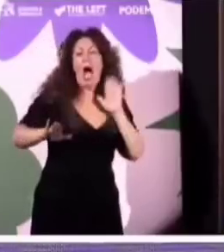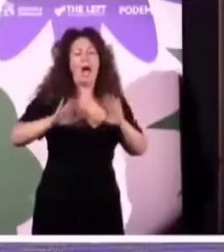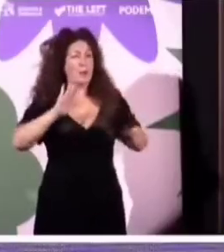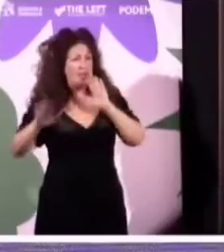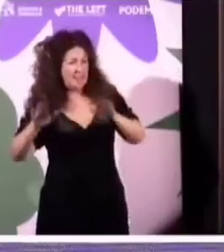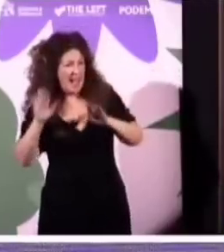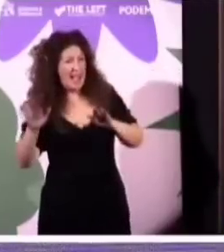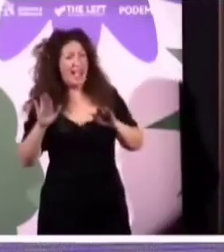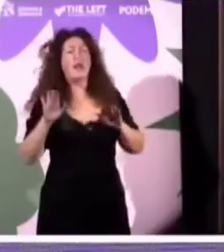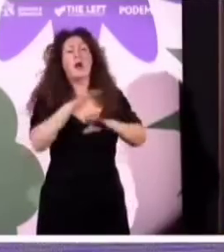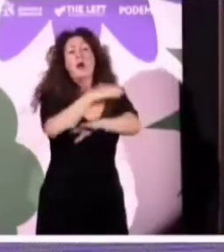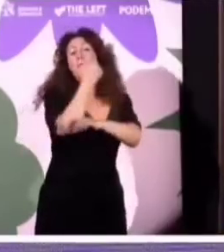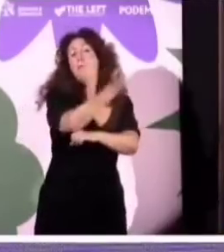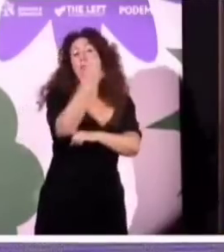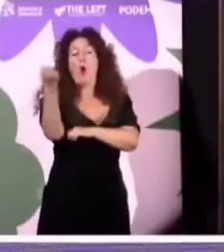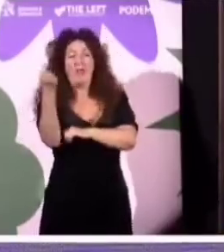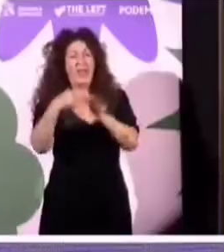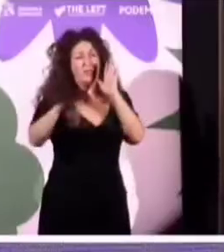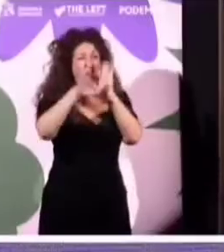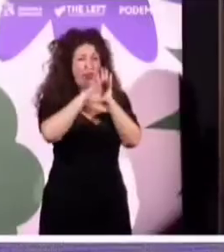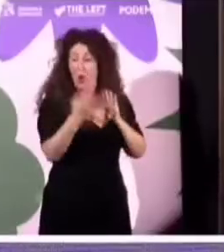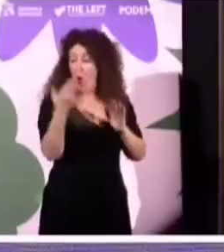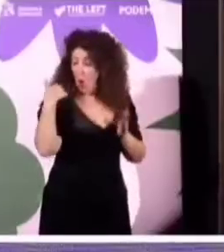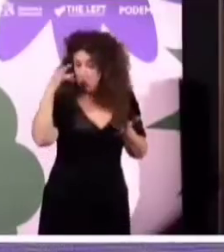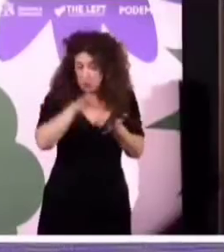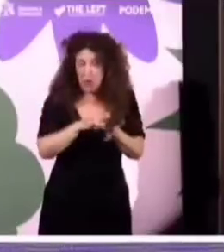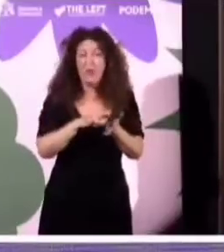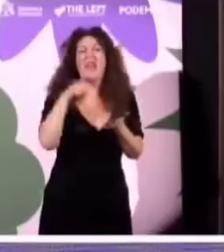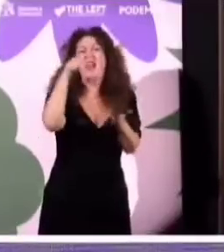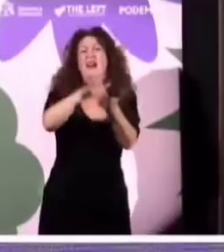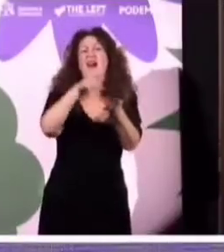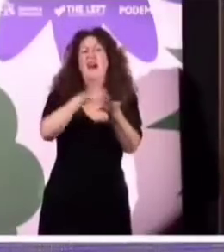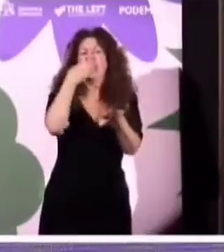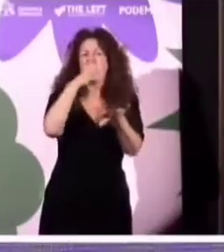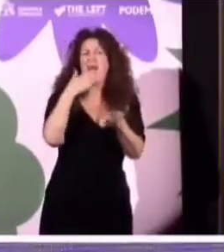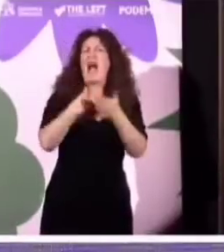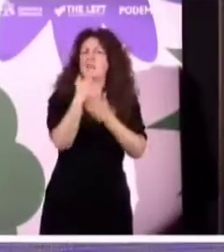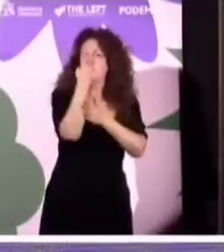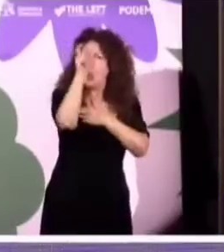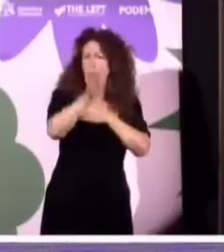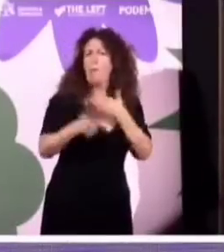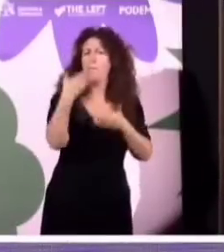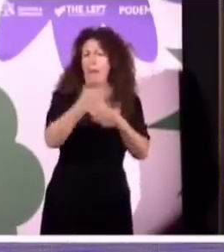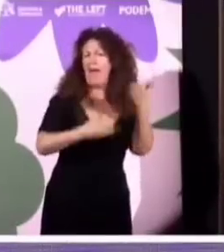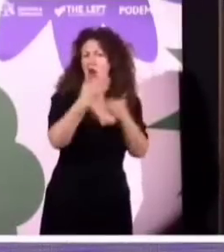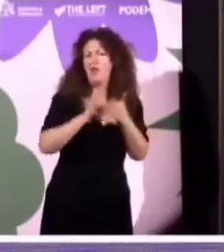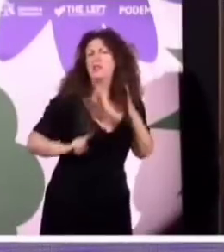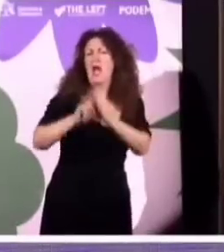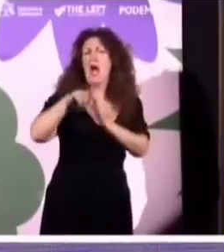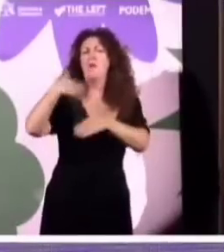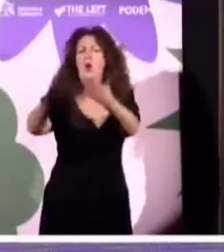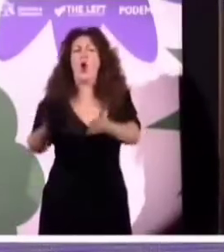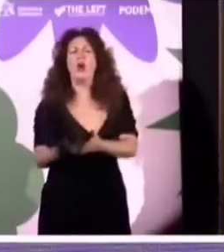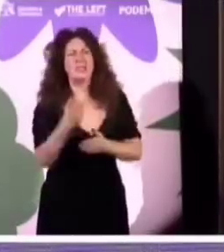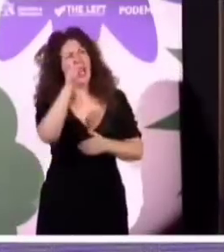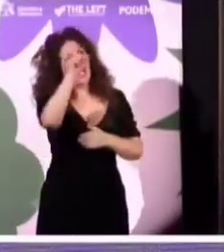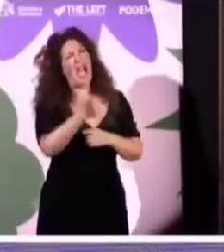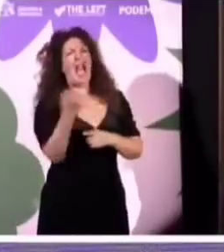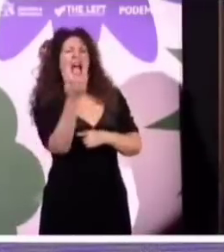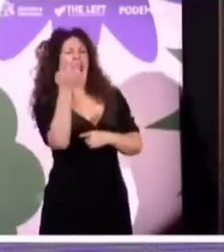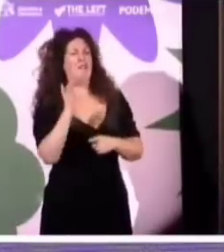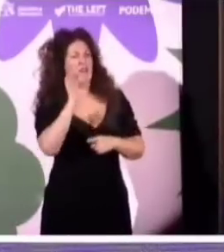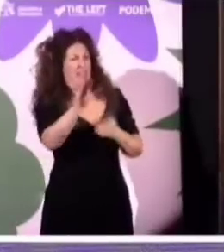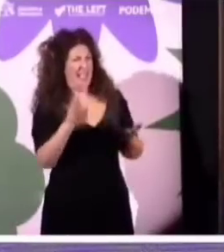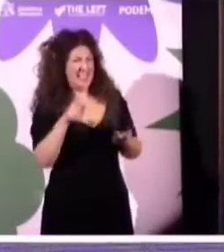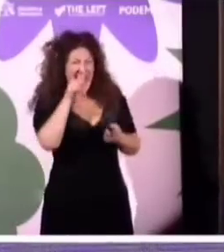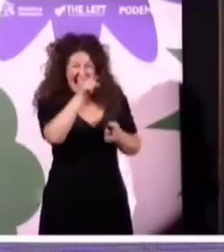entre los poderes constitucionales que el otro día reivindicaba incluso un periodista progresista, como jefe del Estado. Ese